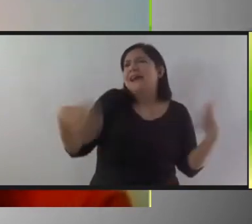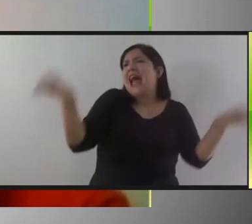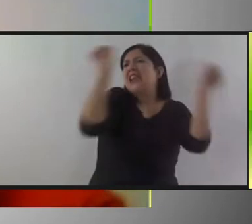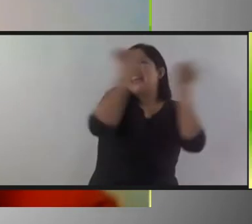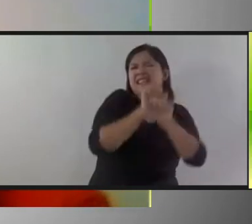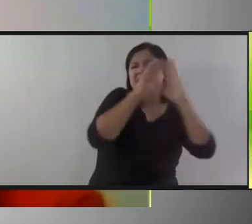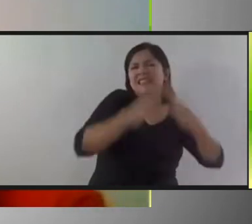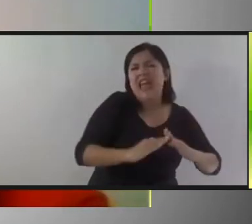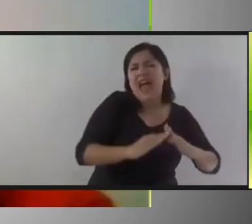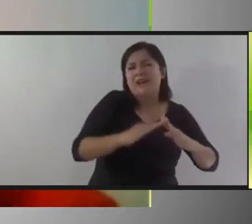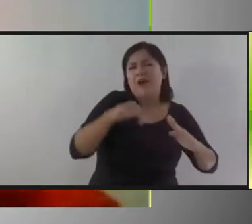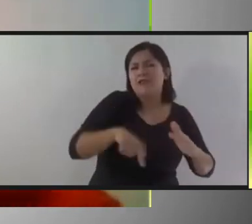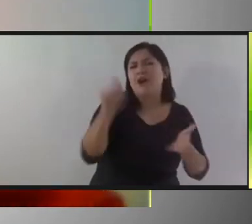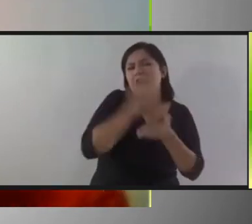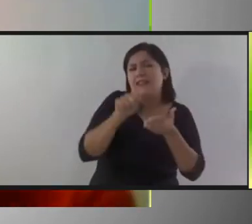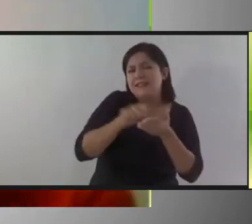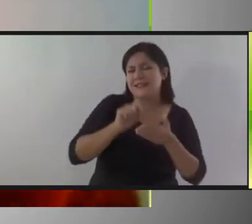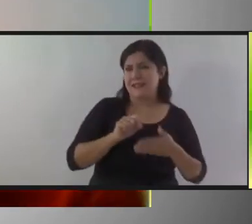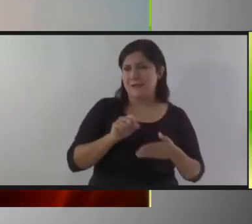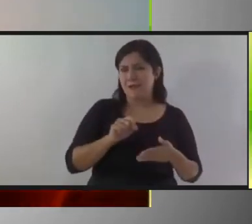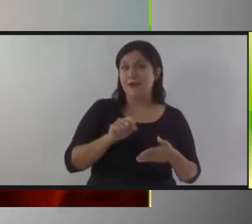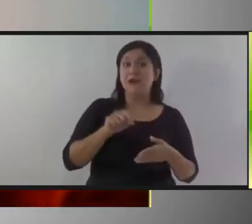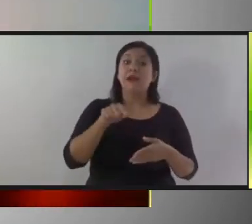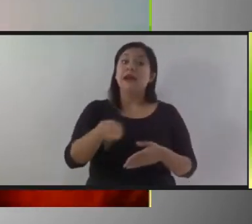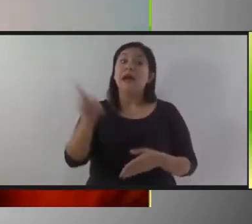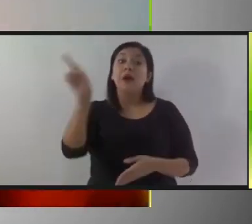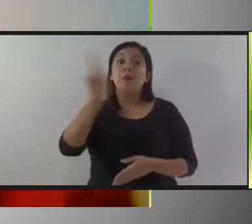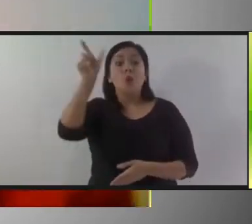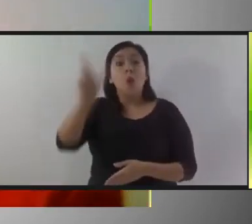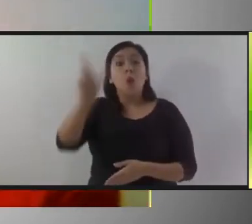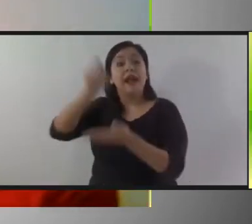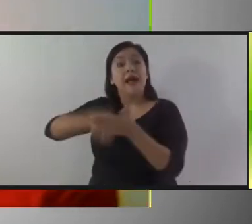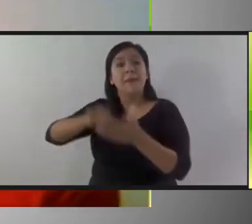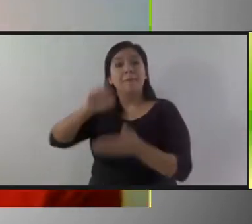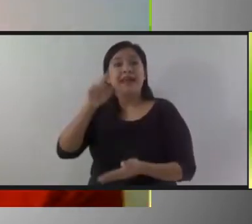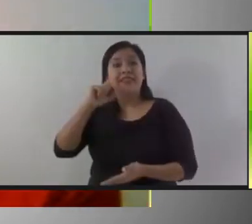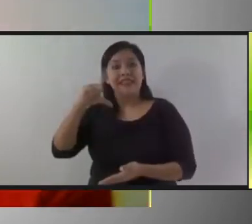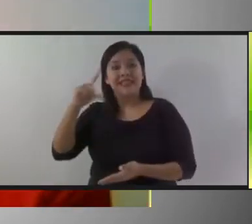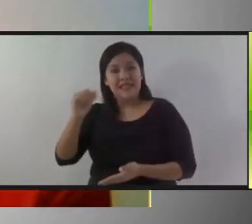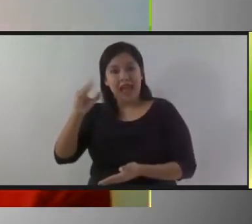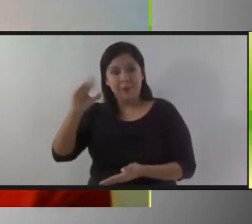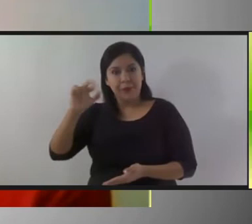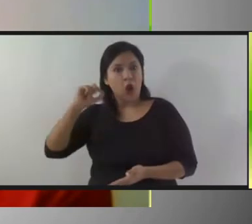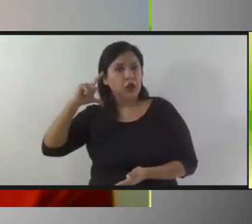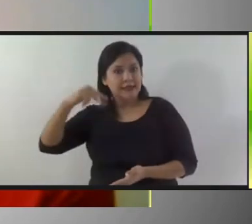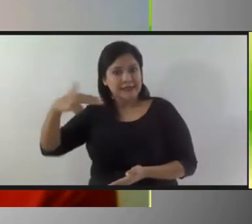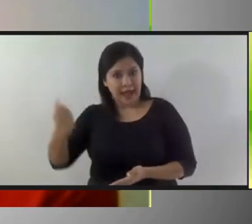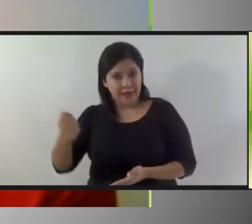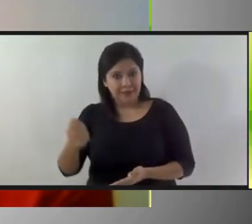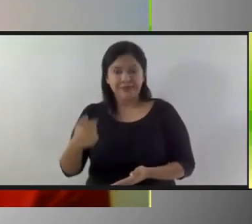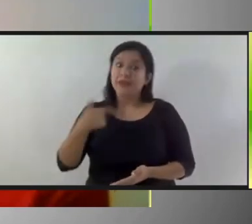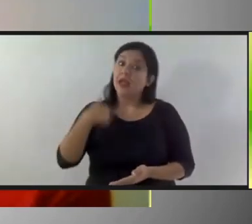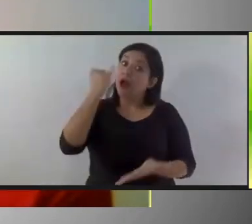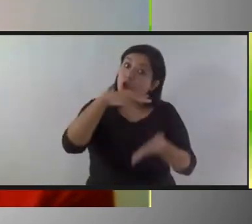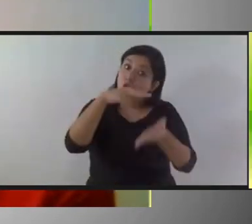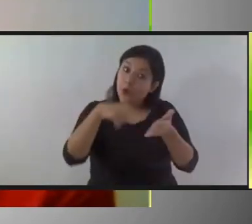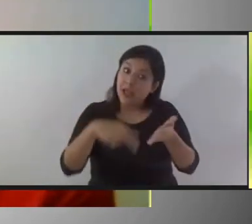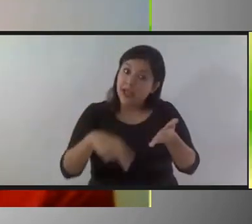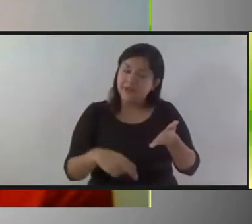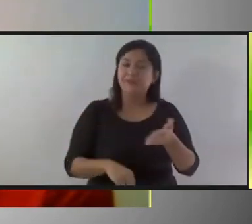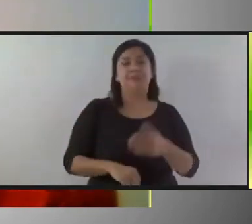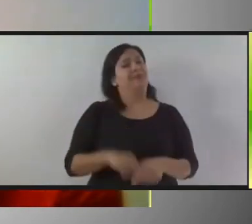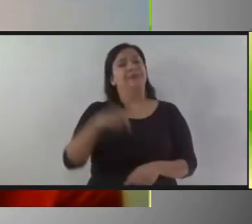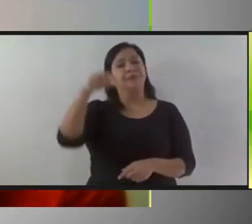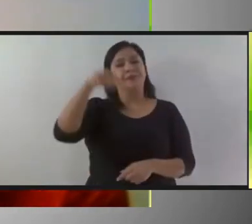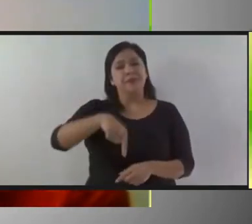Les leo un pequeño párrafo de ese artículo. Dice así: en este escenario